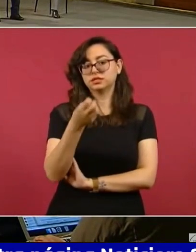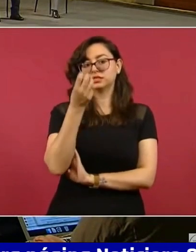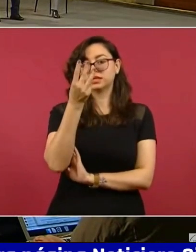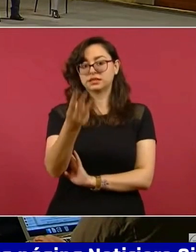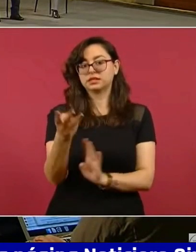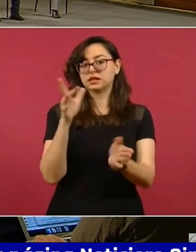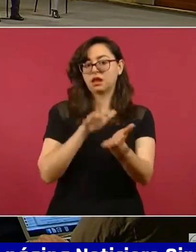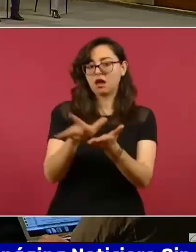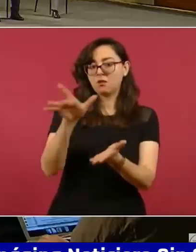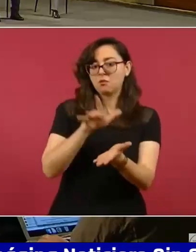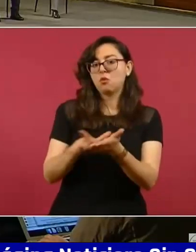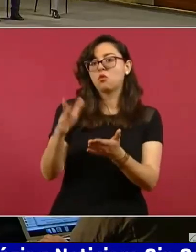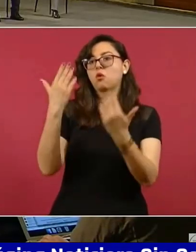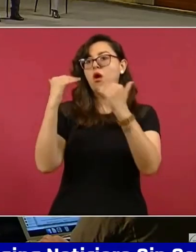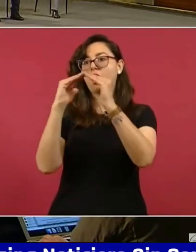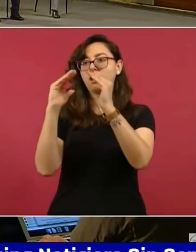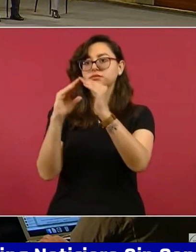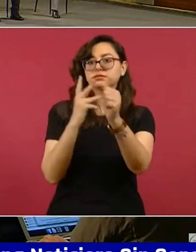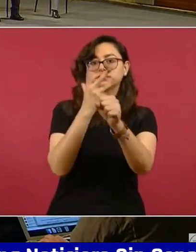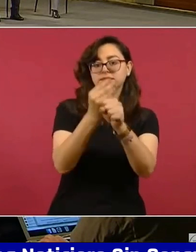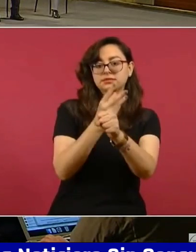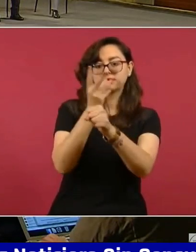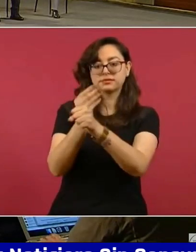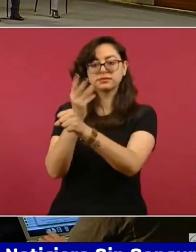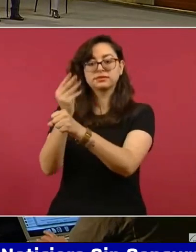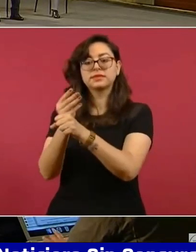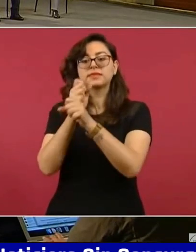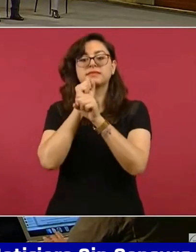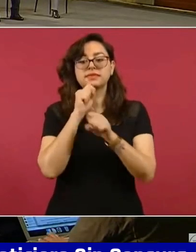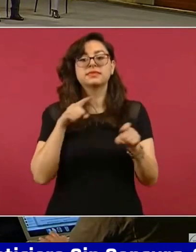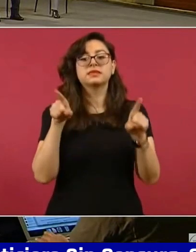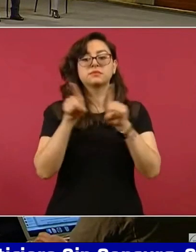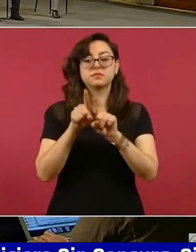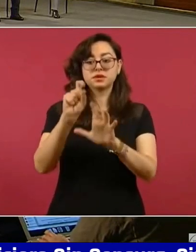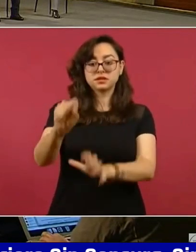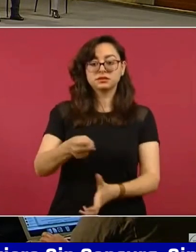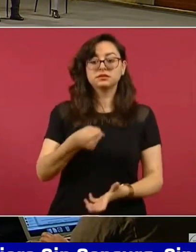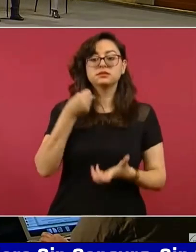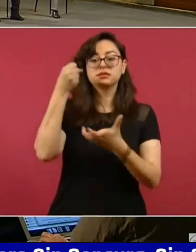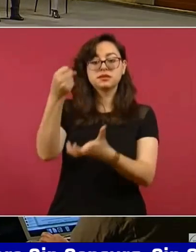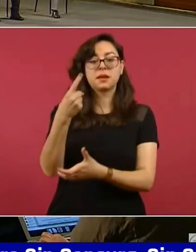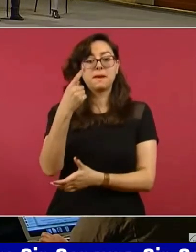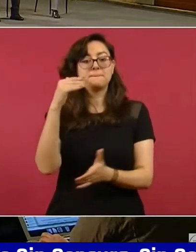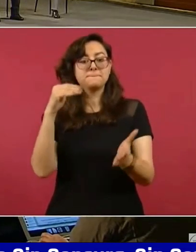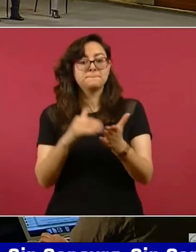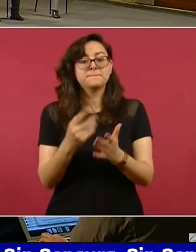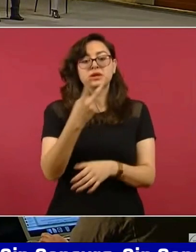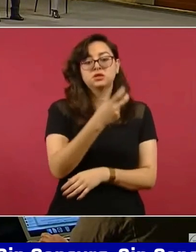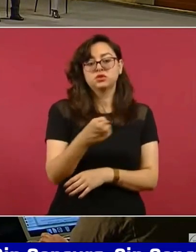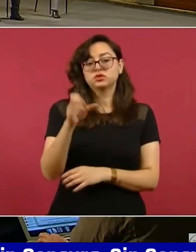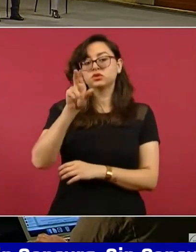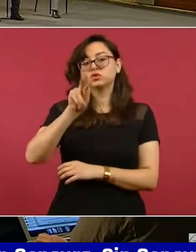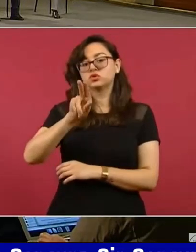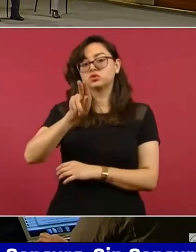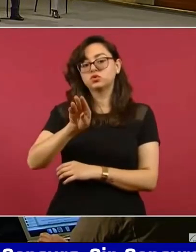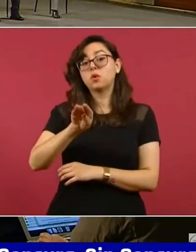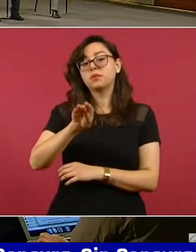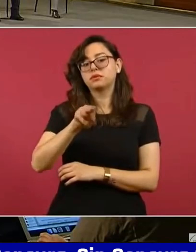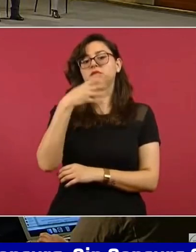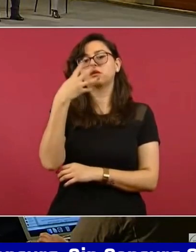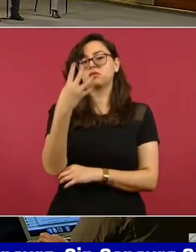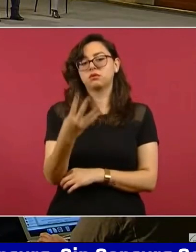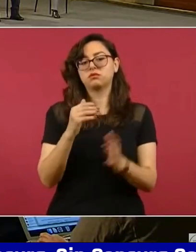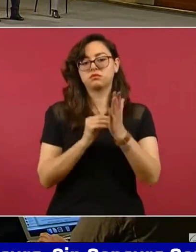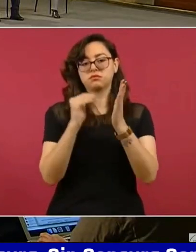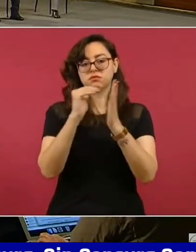mejoramiento de vivienda y se ha generado una inversión de 1 mil 294 millones de